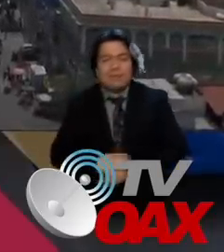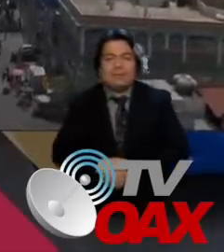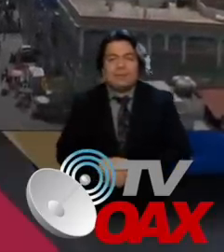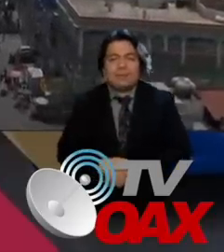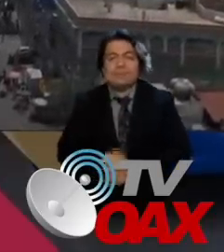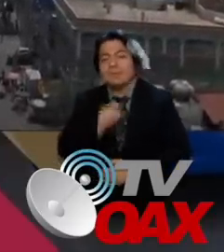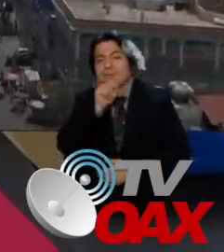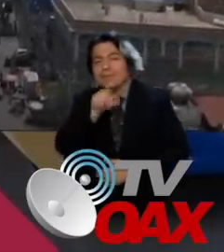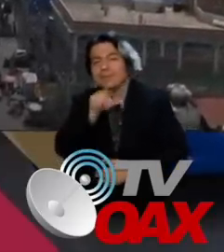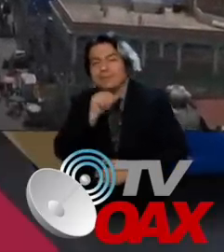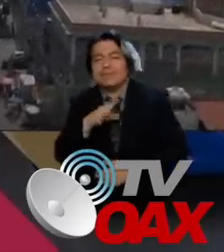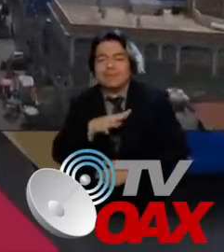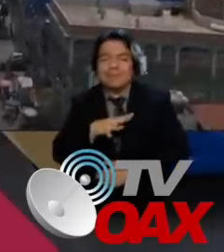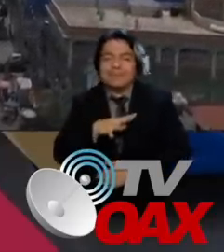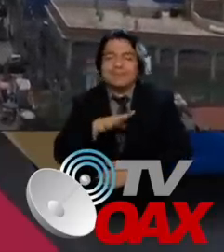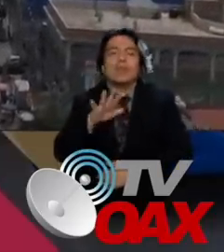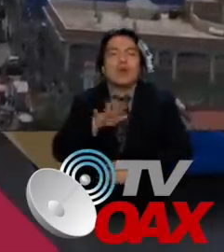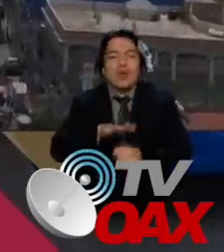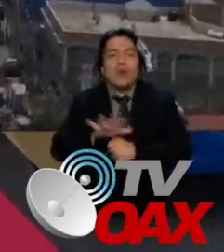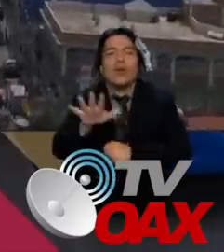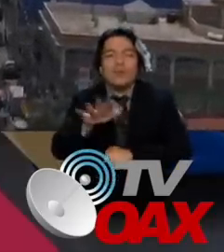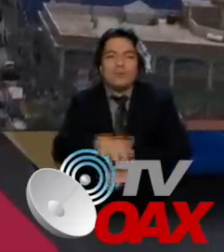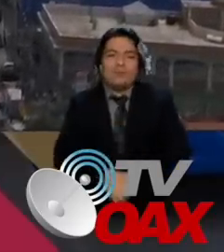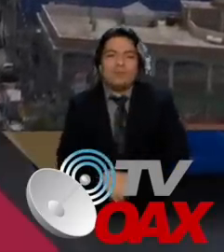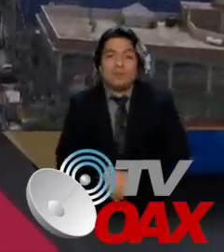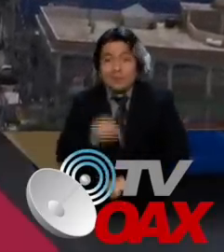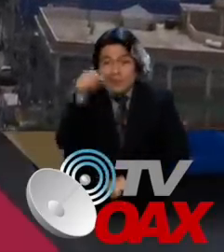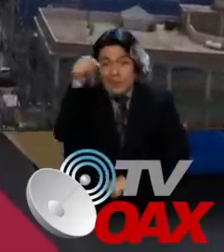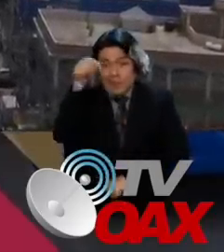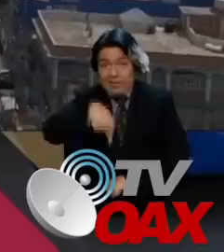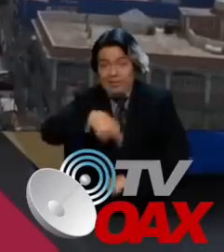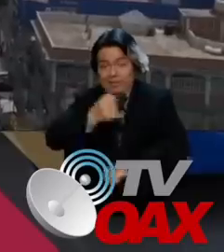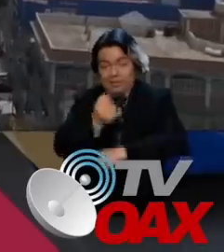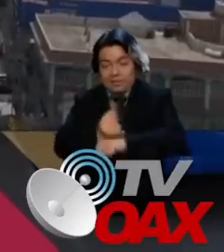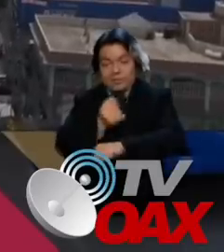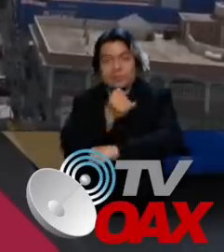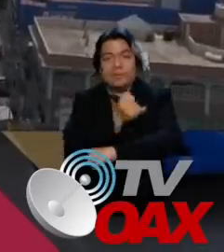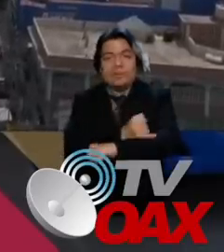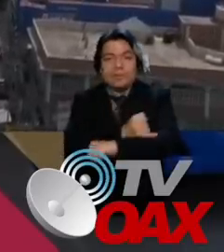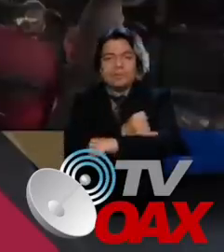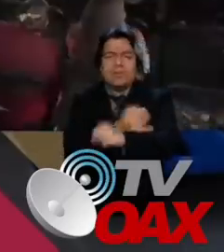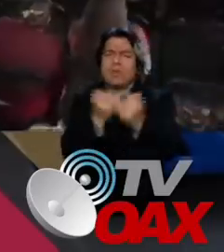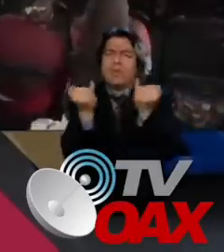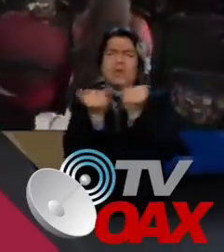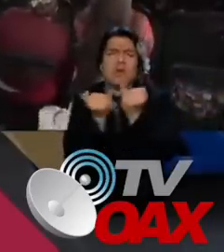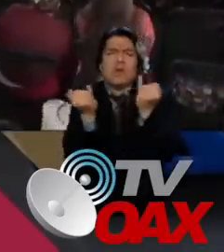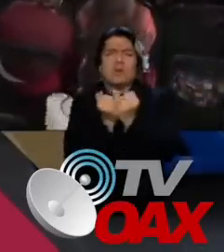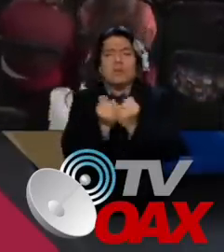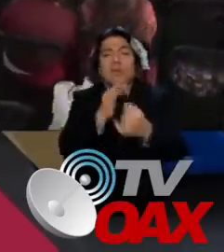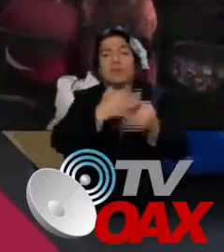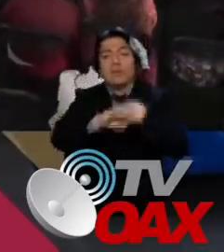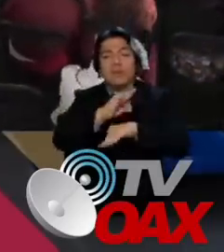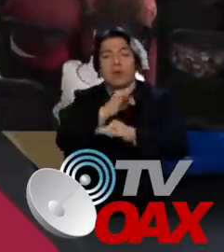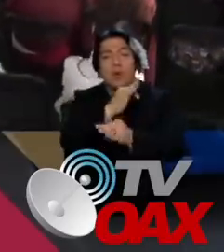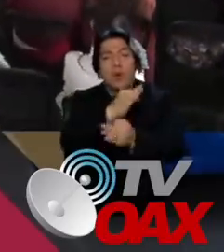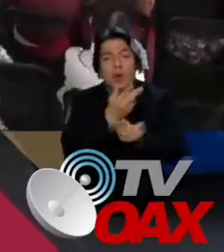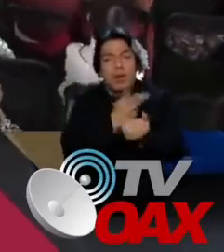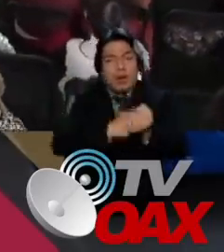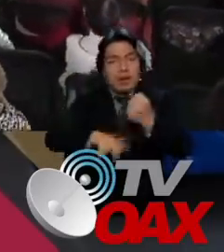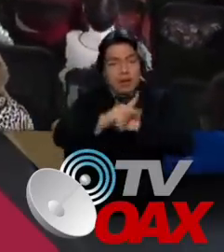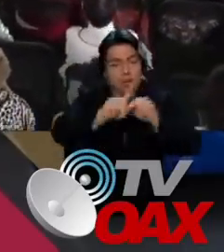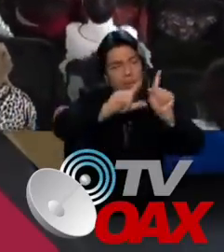Y también hay que decirlo, aquí en Iztapalapa, como en todo el resto del